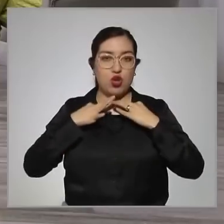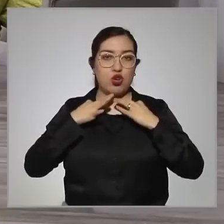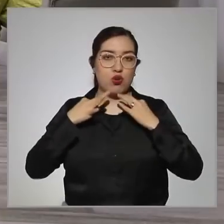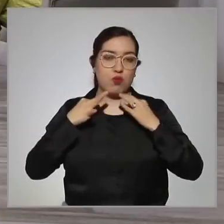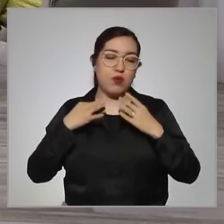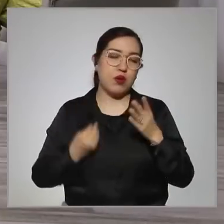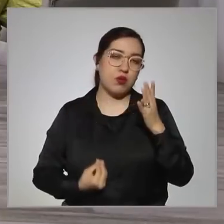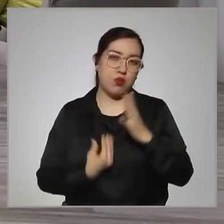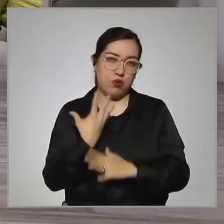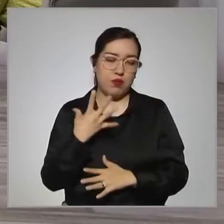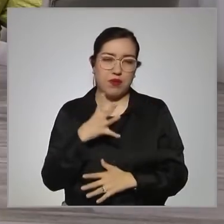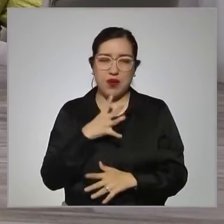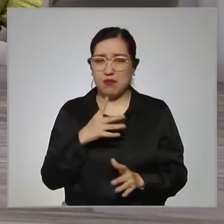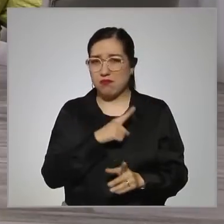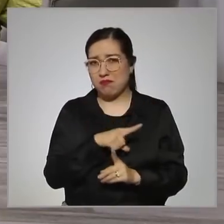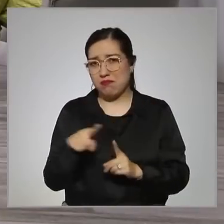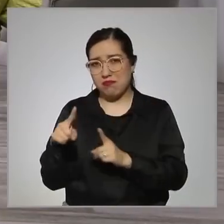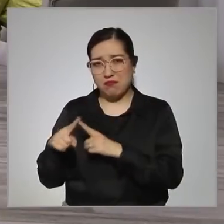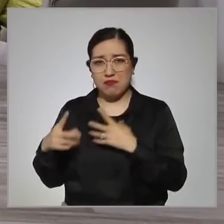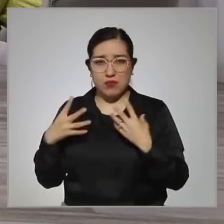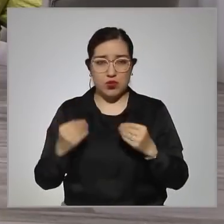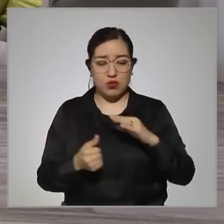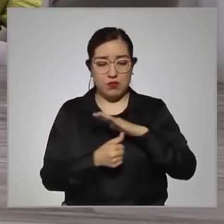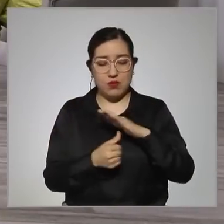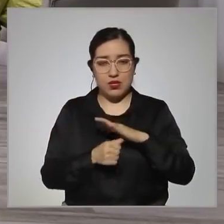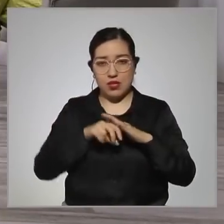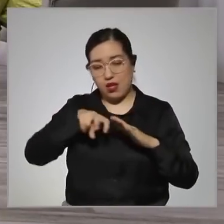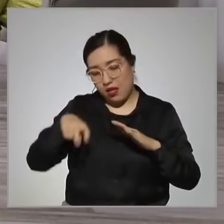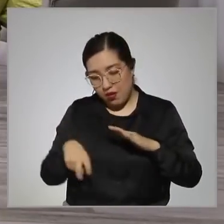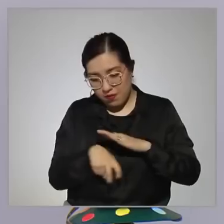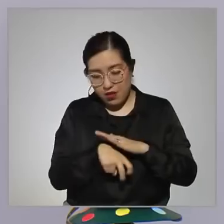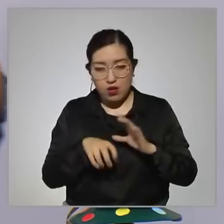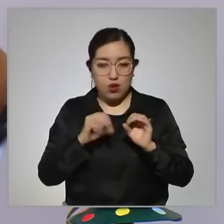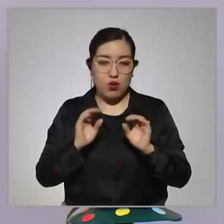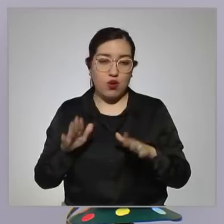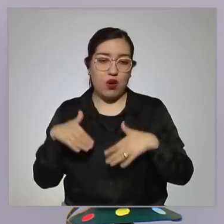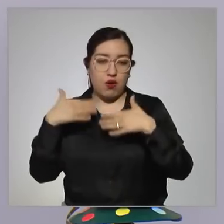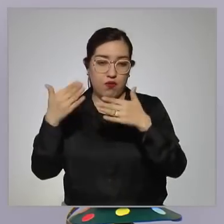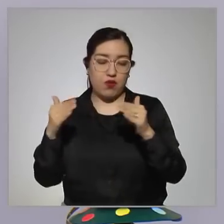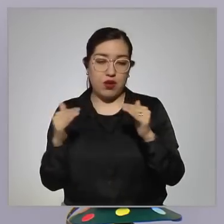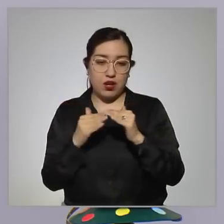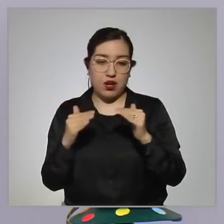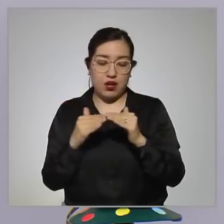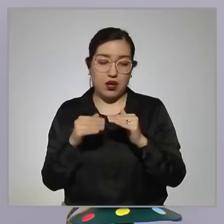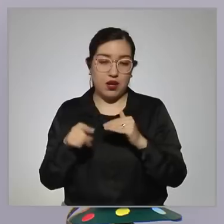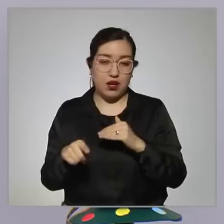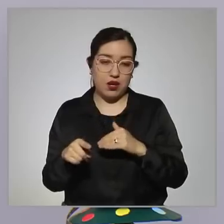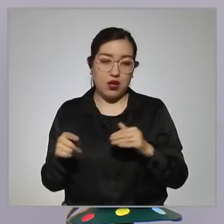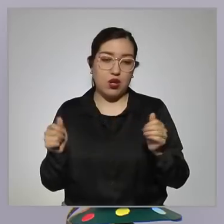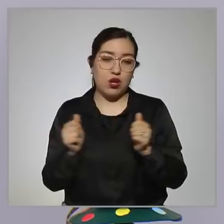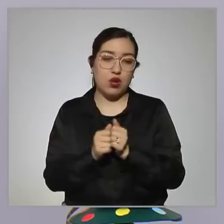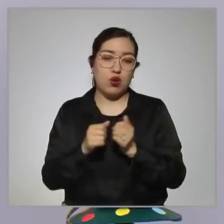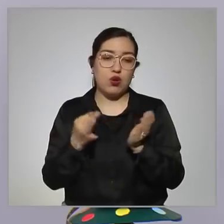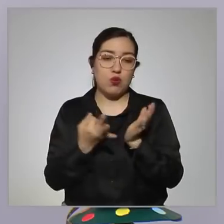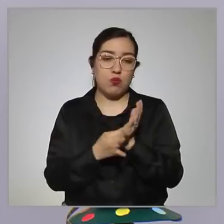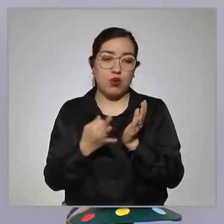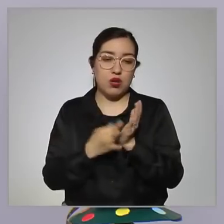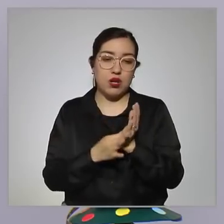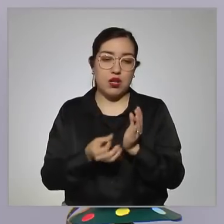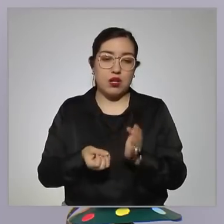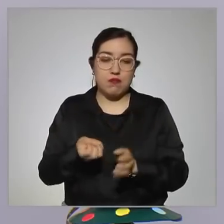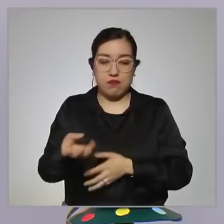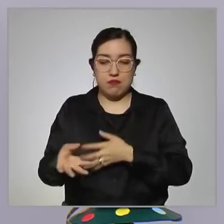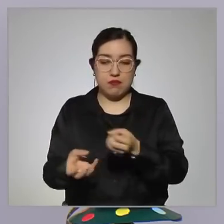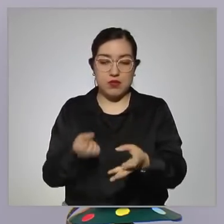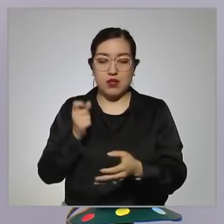que hay muchísimos. Muchísimos. Ese es debajo de la mesa, pero a ver. Pueden colocarse afuera de la casa en el umbral de la puerta y aventar monedas hacia adentro, ¿no? Que es ¿Pero también de